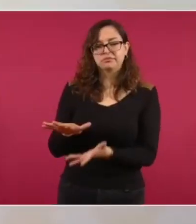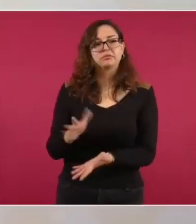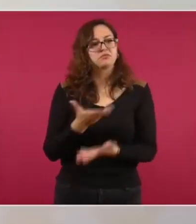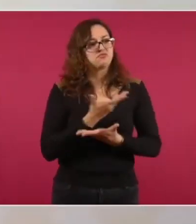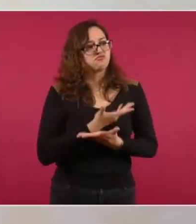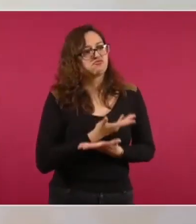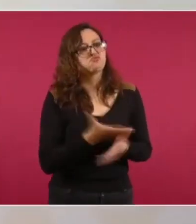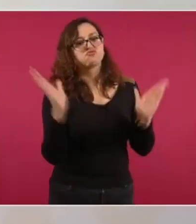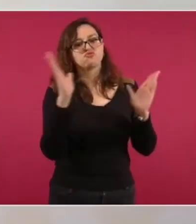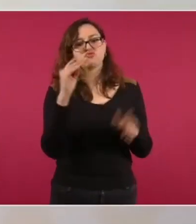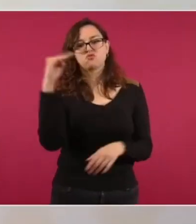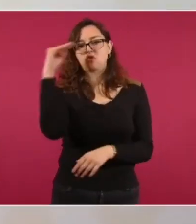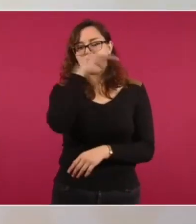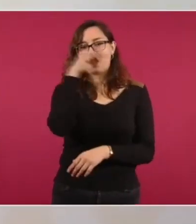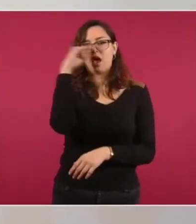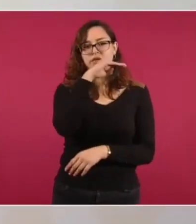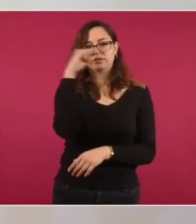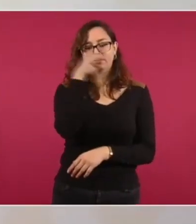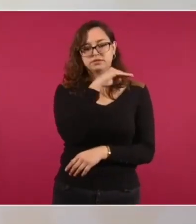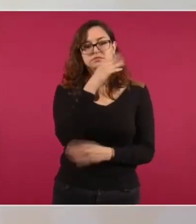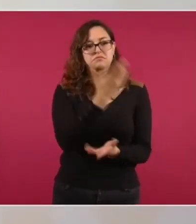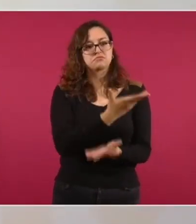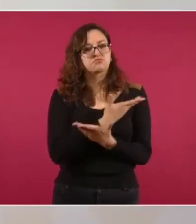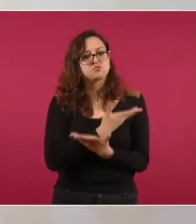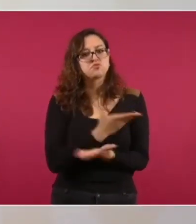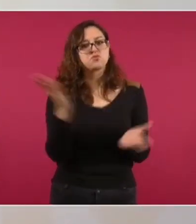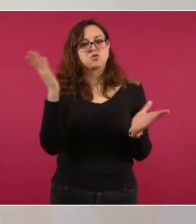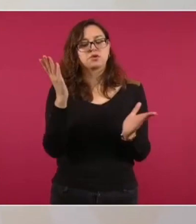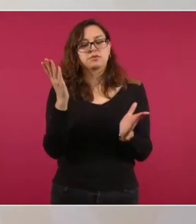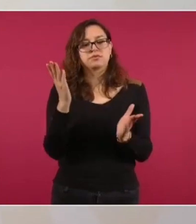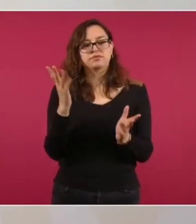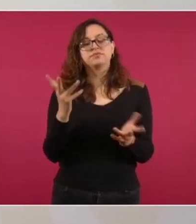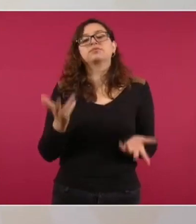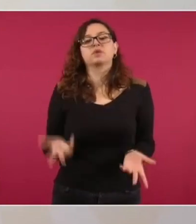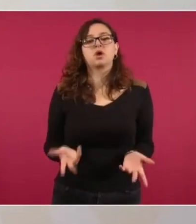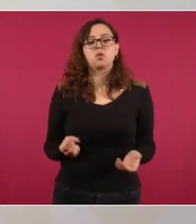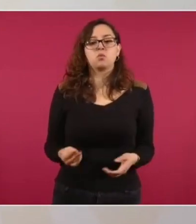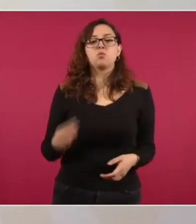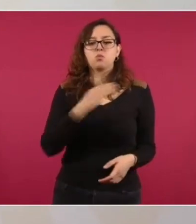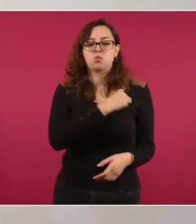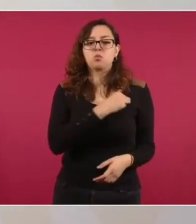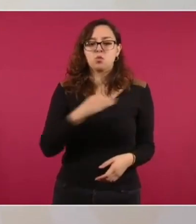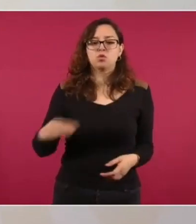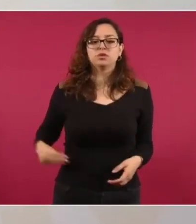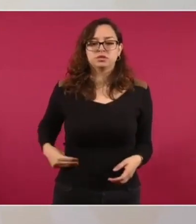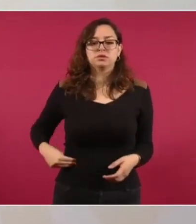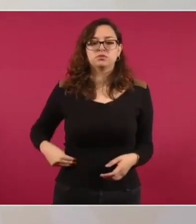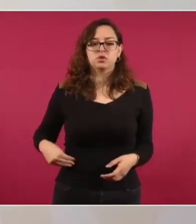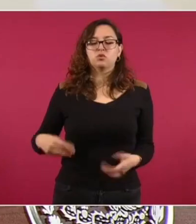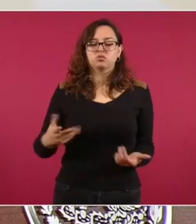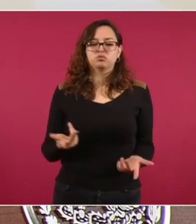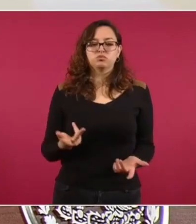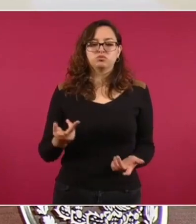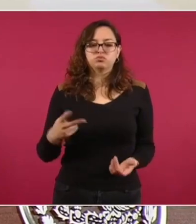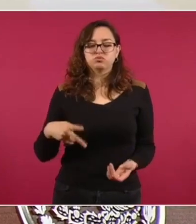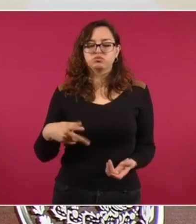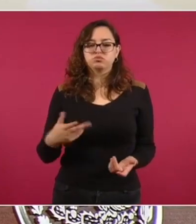gratuitamente los libros de secundaria en los municipios donde nosotros gobernábamos.